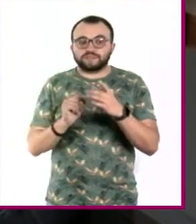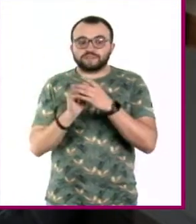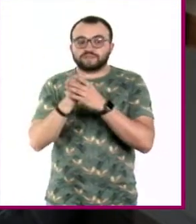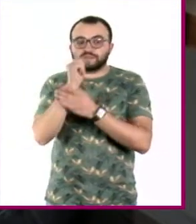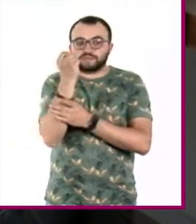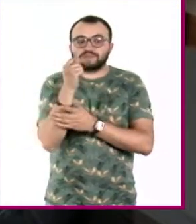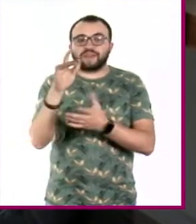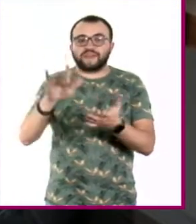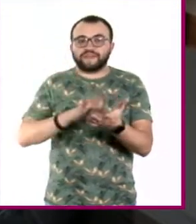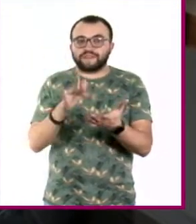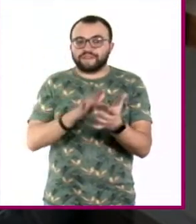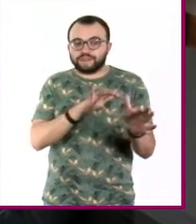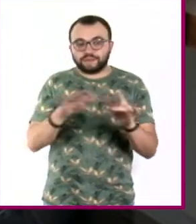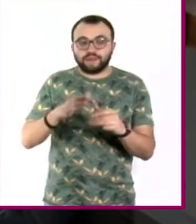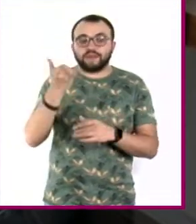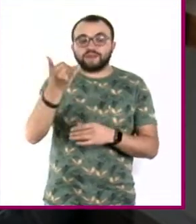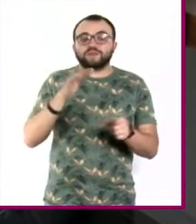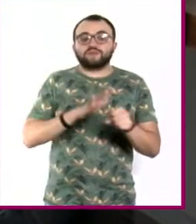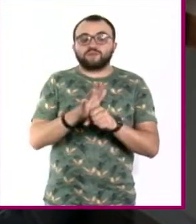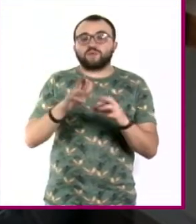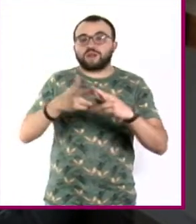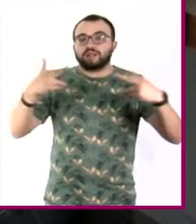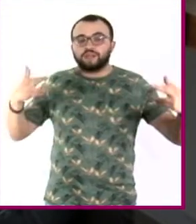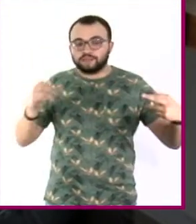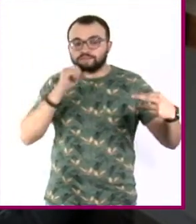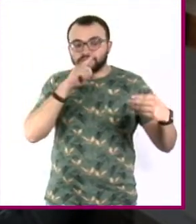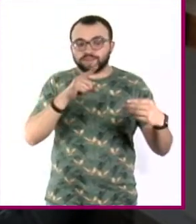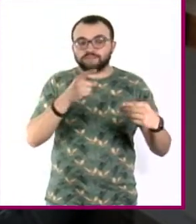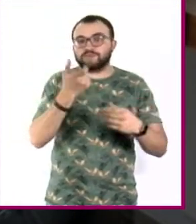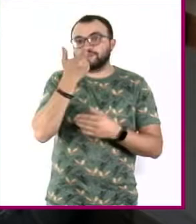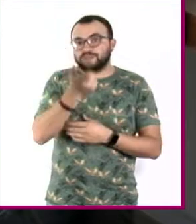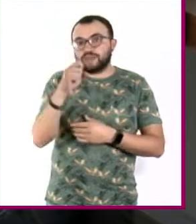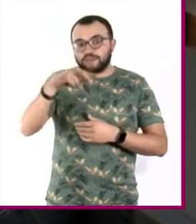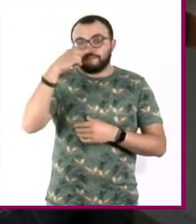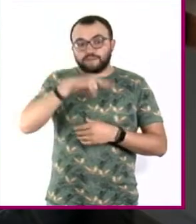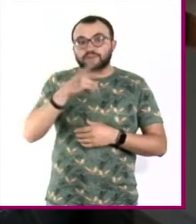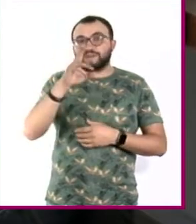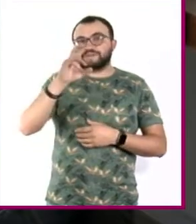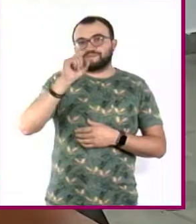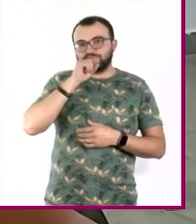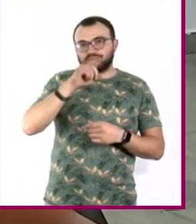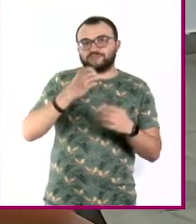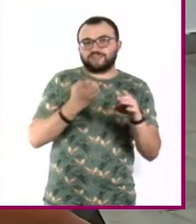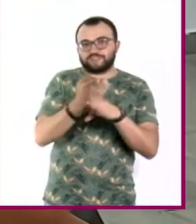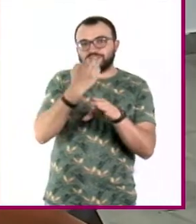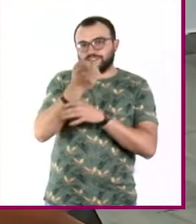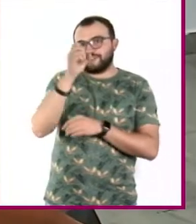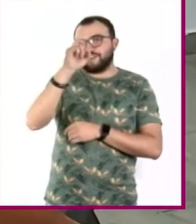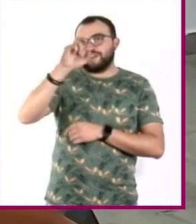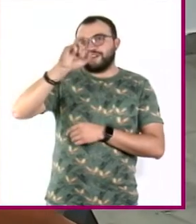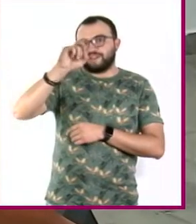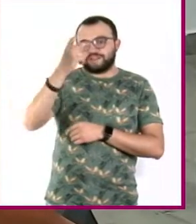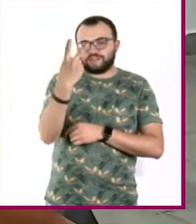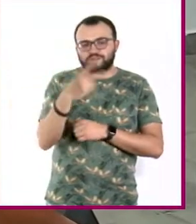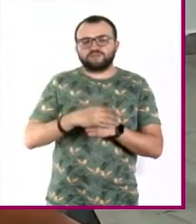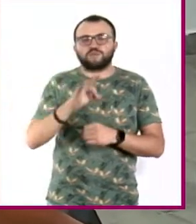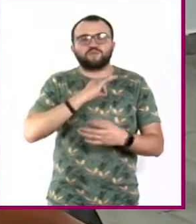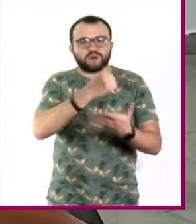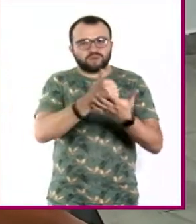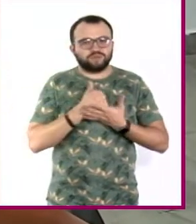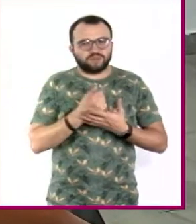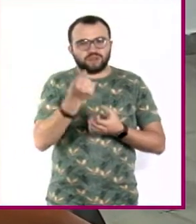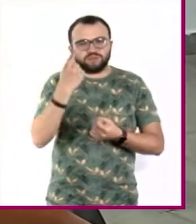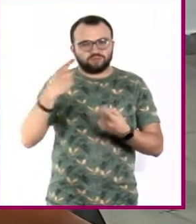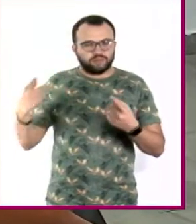y su relación con el desarrollo socioeconómico de México en sus 32 entidades federativas. Mireya, ¿nos podrías ayudar con las